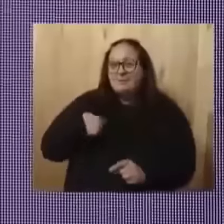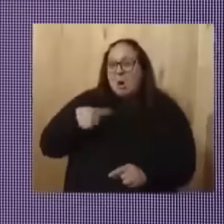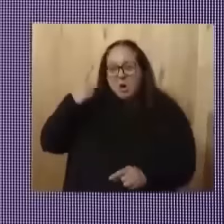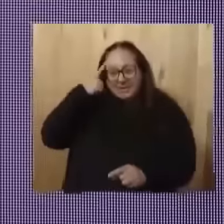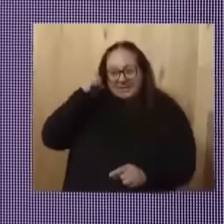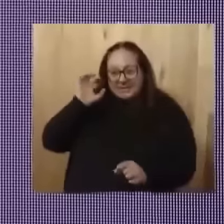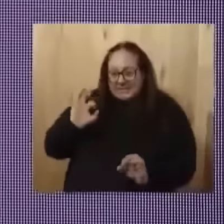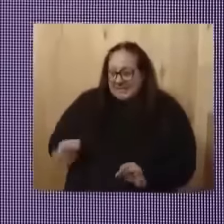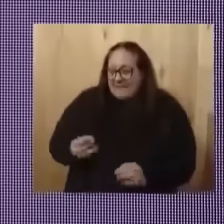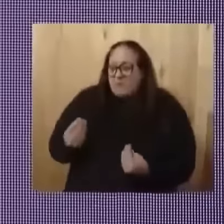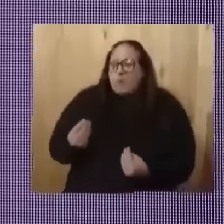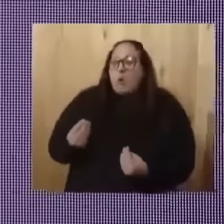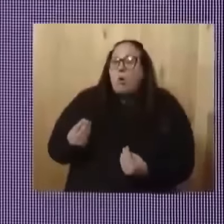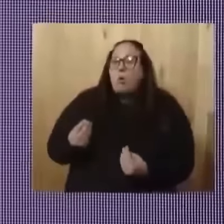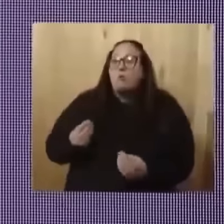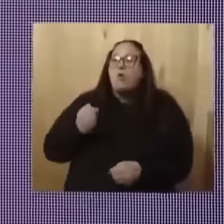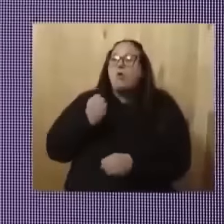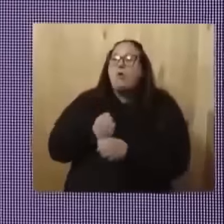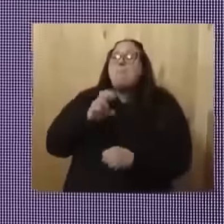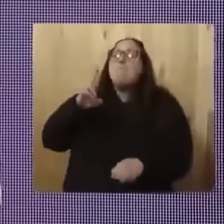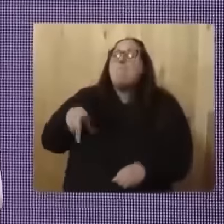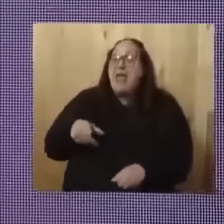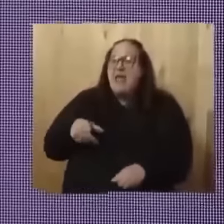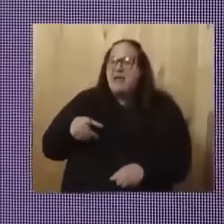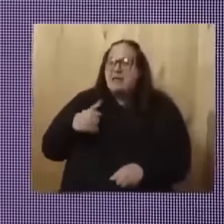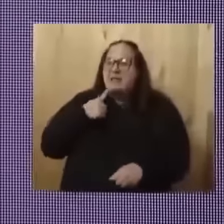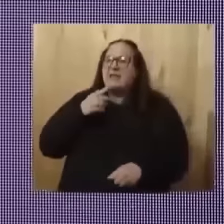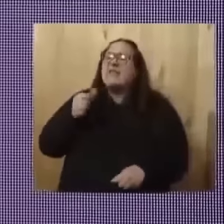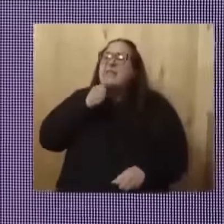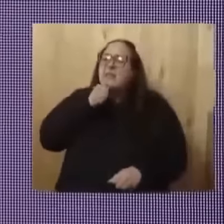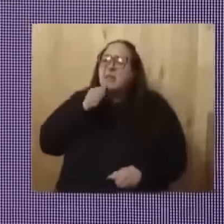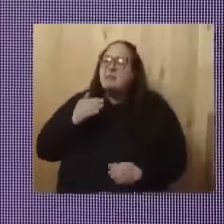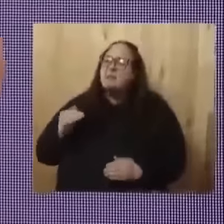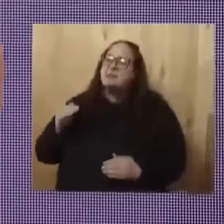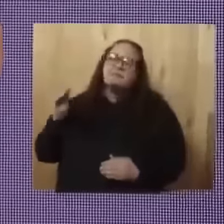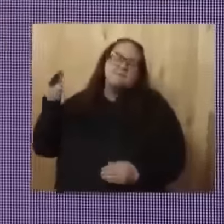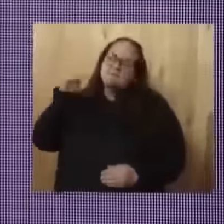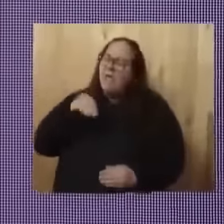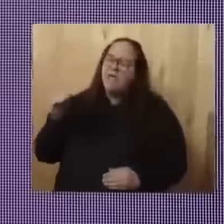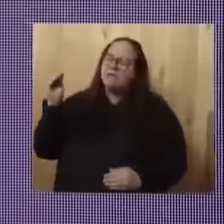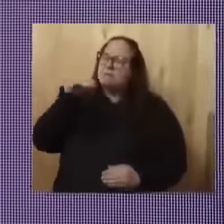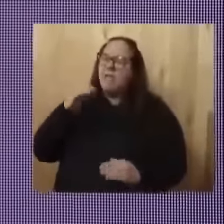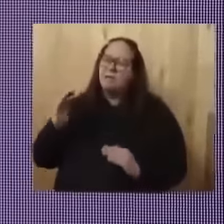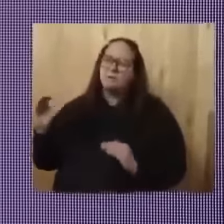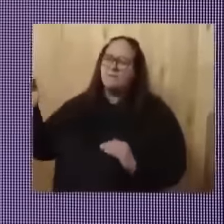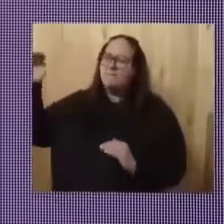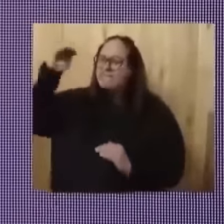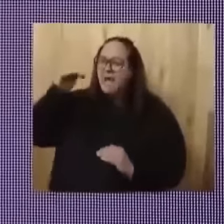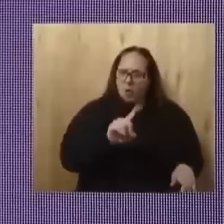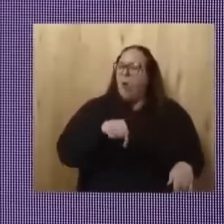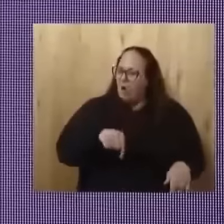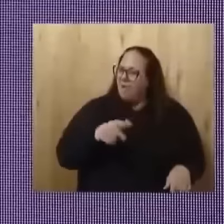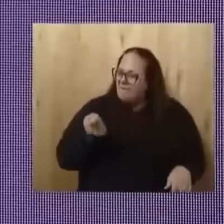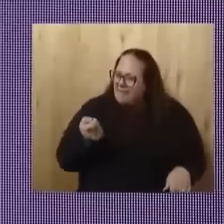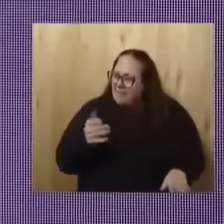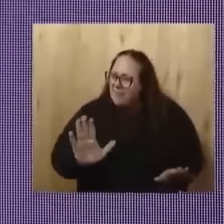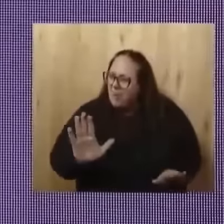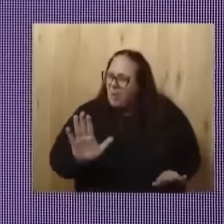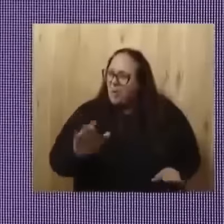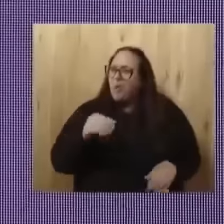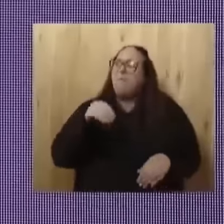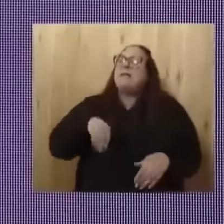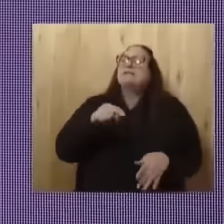Sabemos cómo hacer que Quilmes siga progresando, siga creciendo. Por eso en nuestra